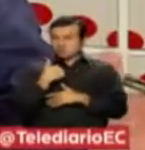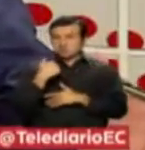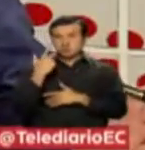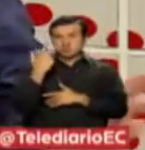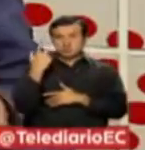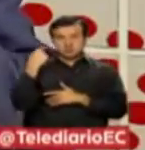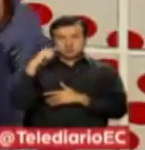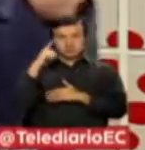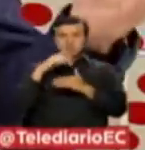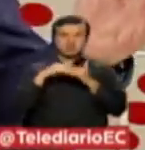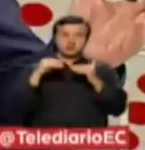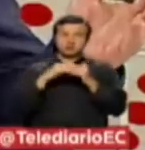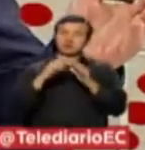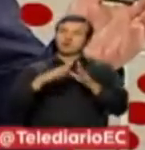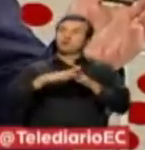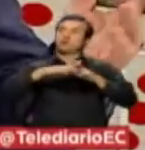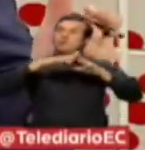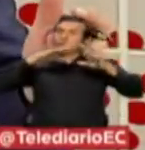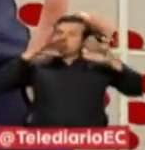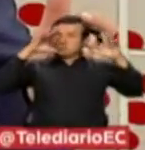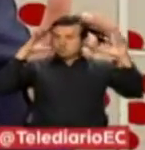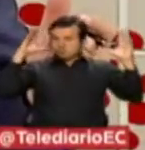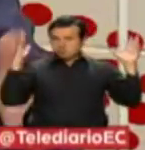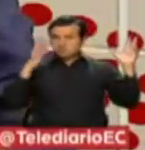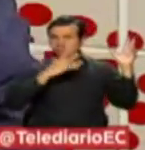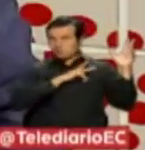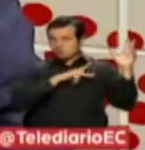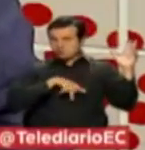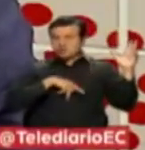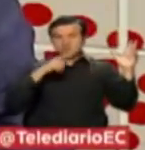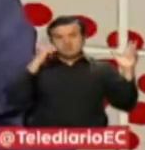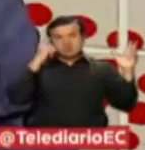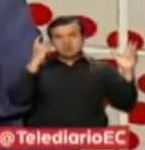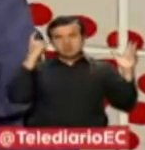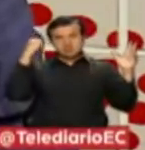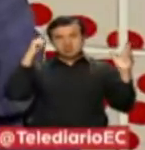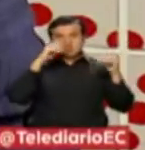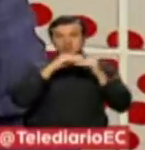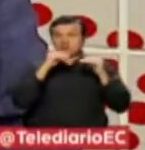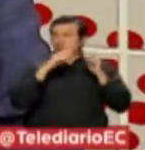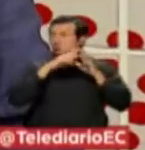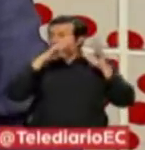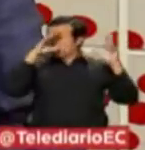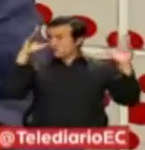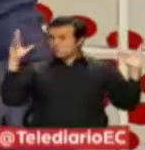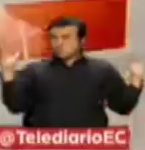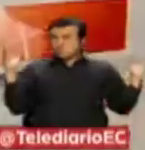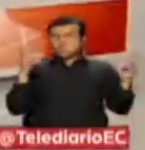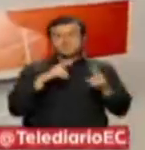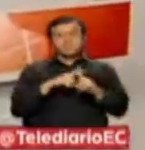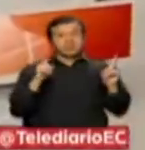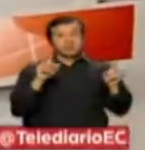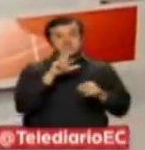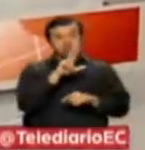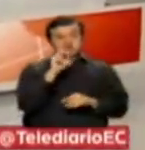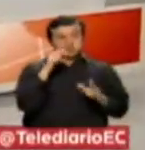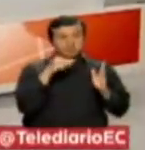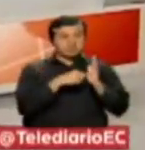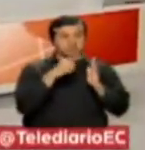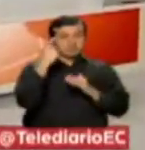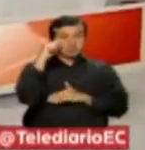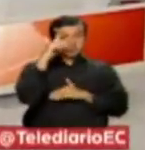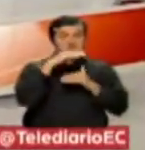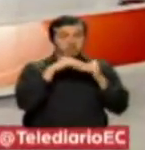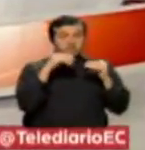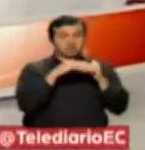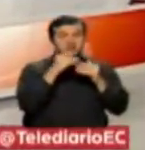13 millones de dólares es todo el dinero del mundo, para mí. Sin embargo, es una cantidad modesta respecto de los 30 mil millones de dólares